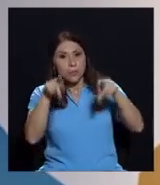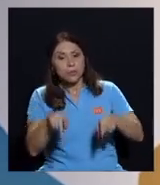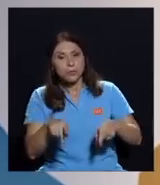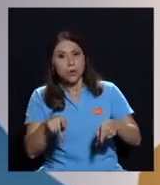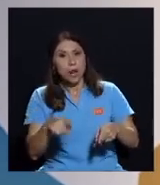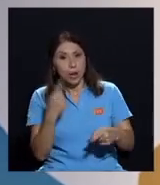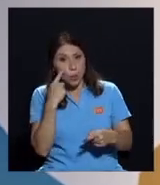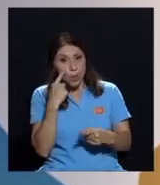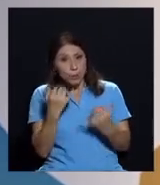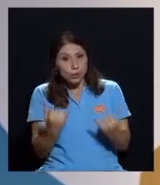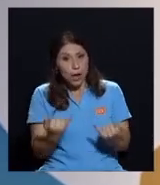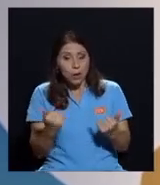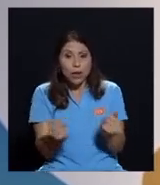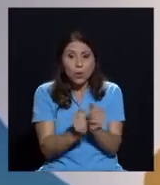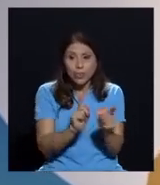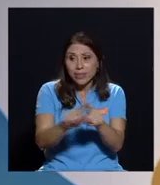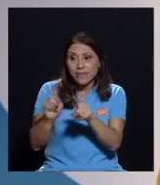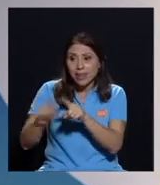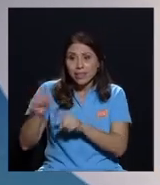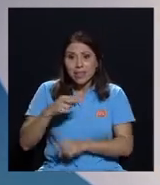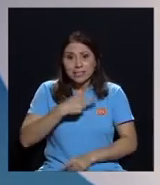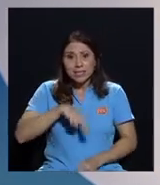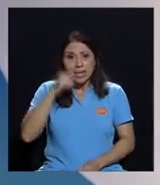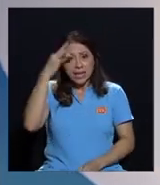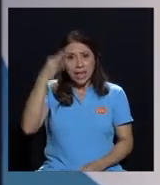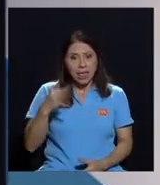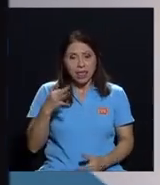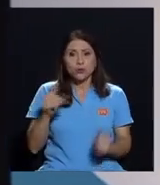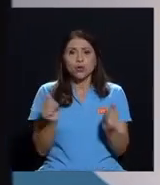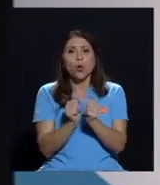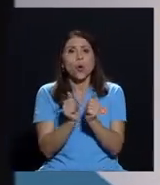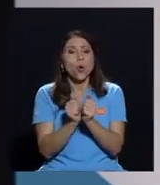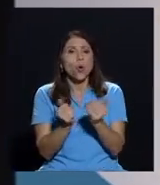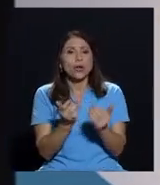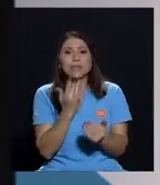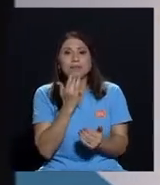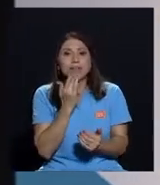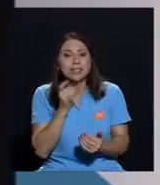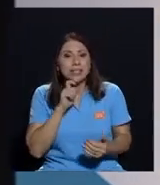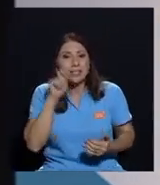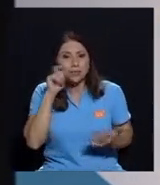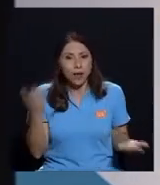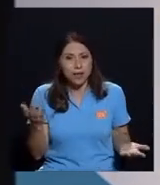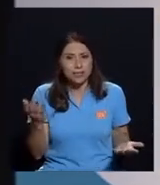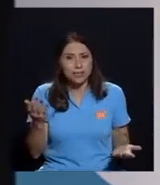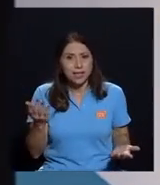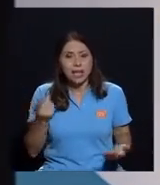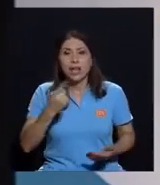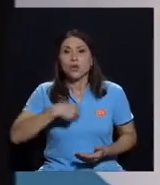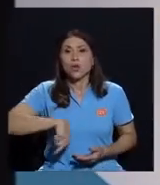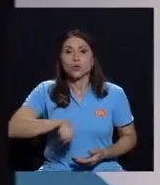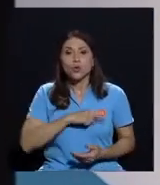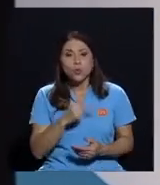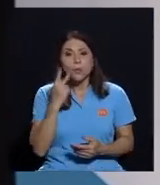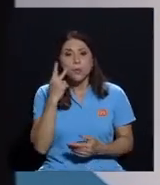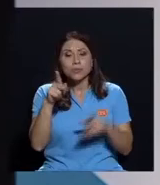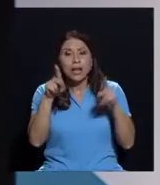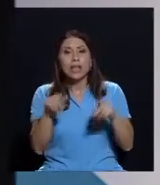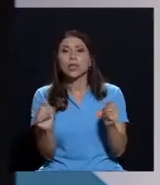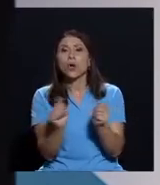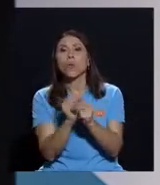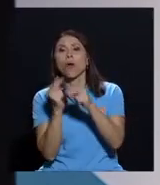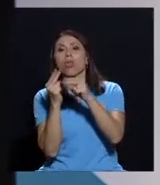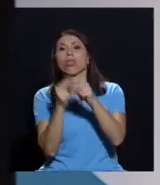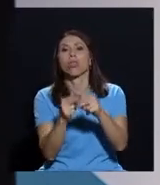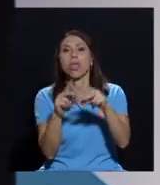vemos con los diferentes credos o con las con las preferencias sexuales hemos metido a la gente en etiquetas y